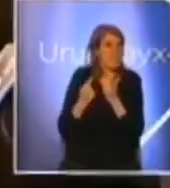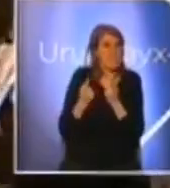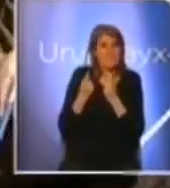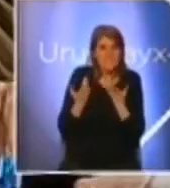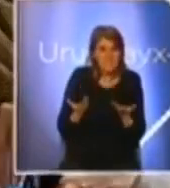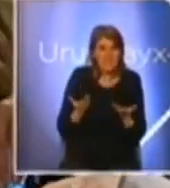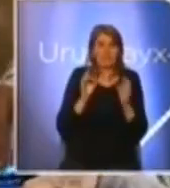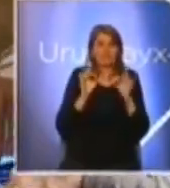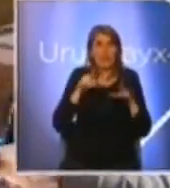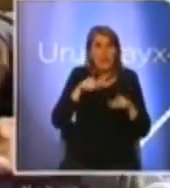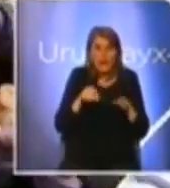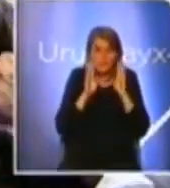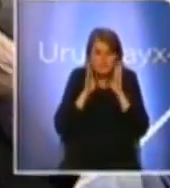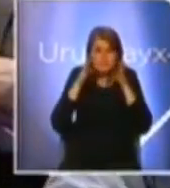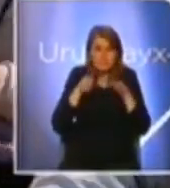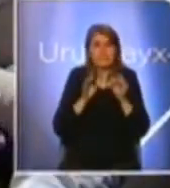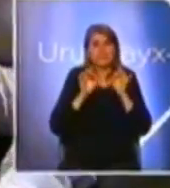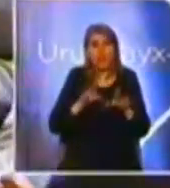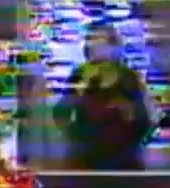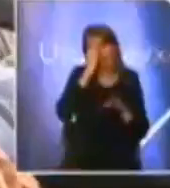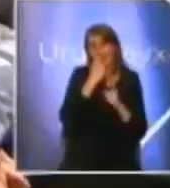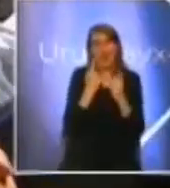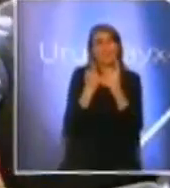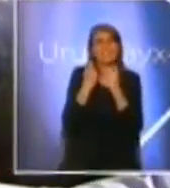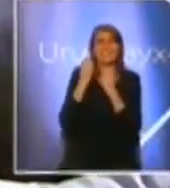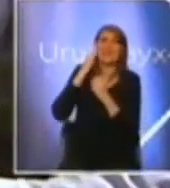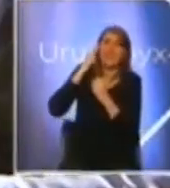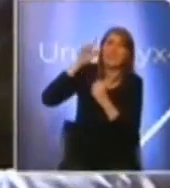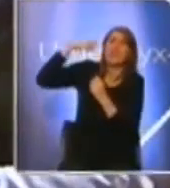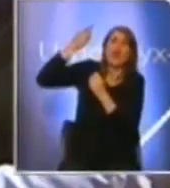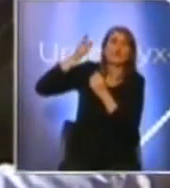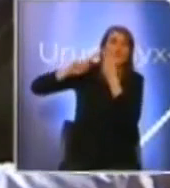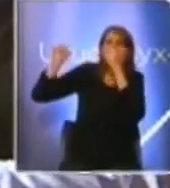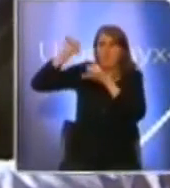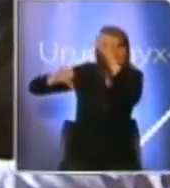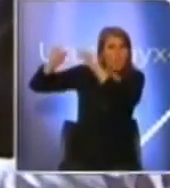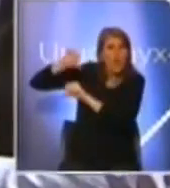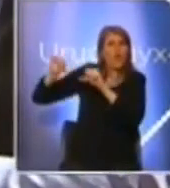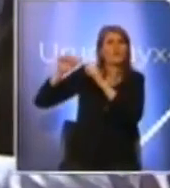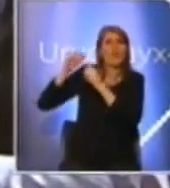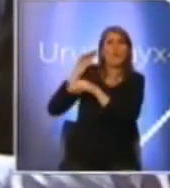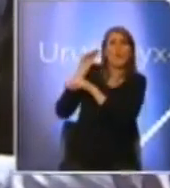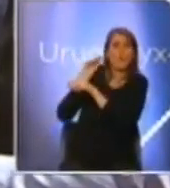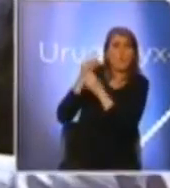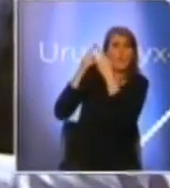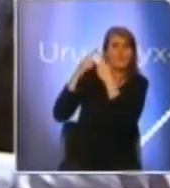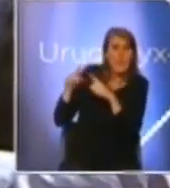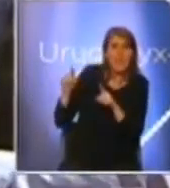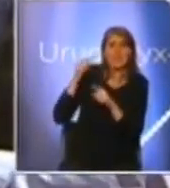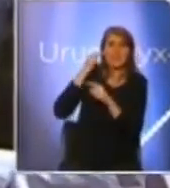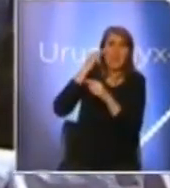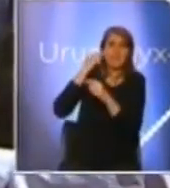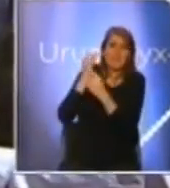que conozcan otros laboratorios, otra cultura, otra manera de trabajar, de aproximarse al problema, de que